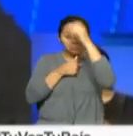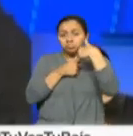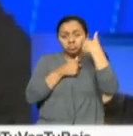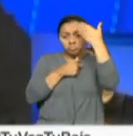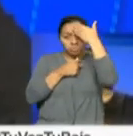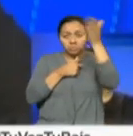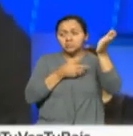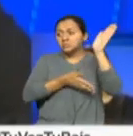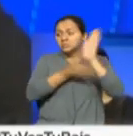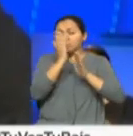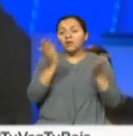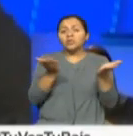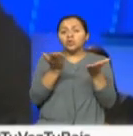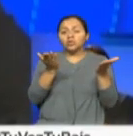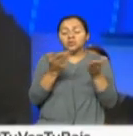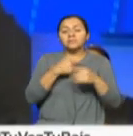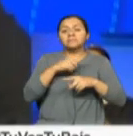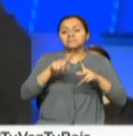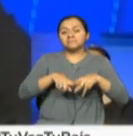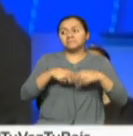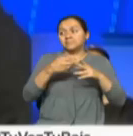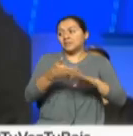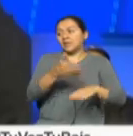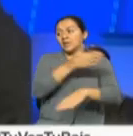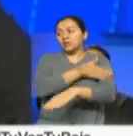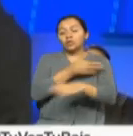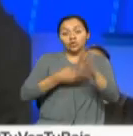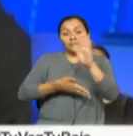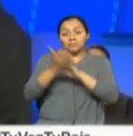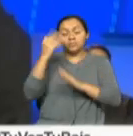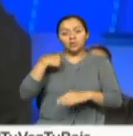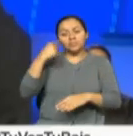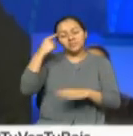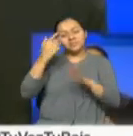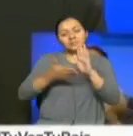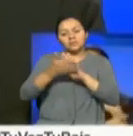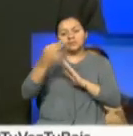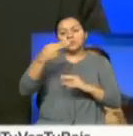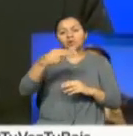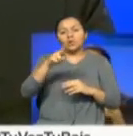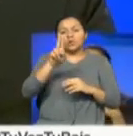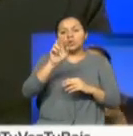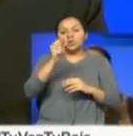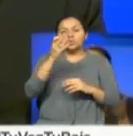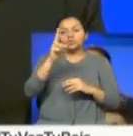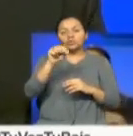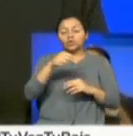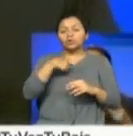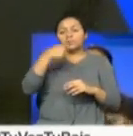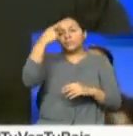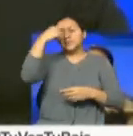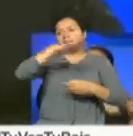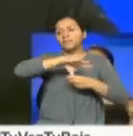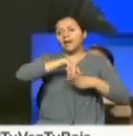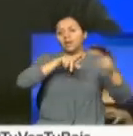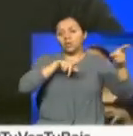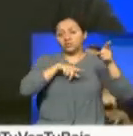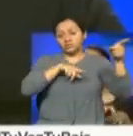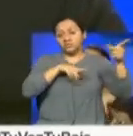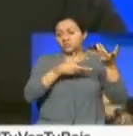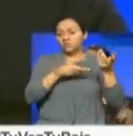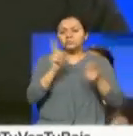hecho, en un inicio creímos que estaba en Houston, porque él fue mucho tiempo cónsul en esa ciudad. Y resulta que estaba en